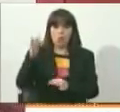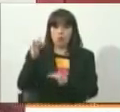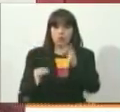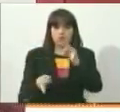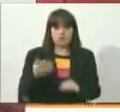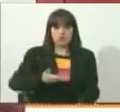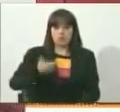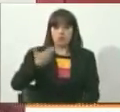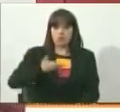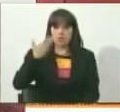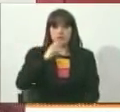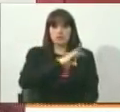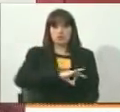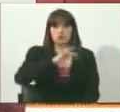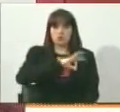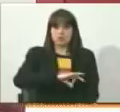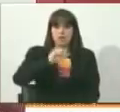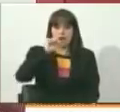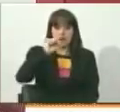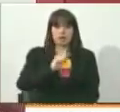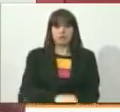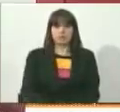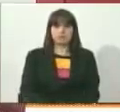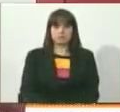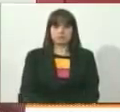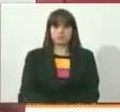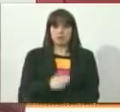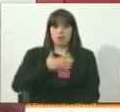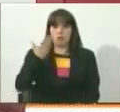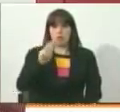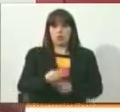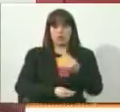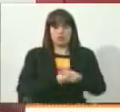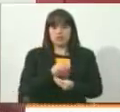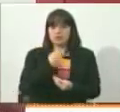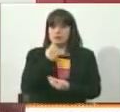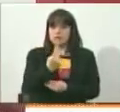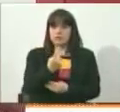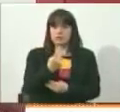social, y si pudiera agregarle la justicia socialista sería aún mejor.